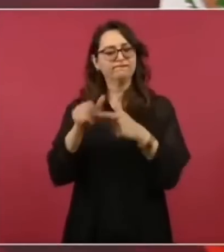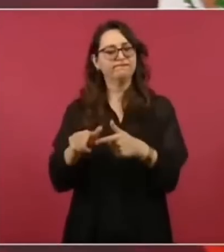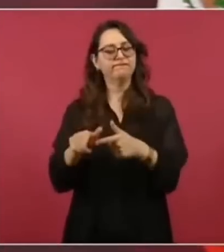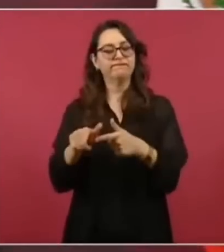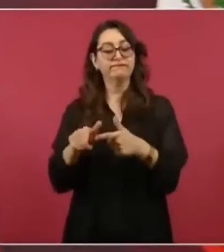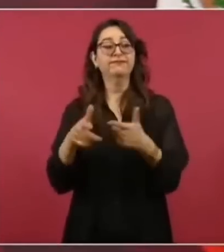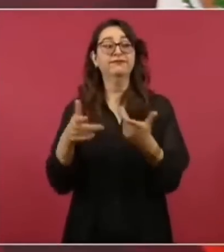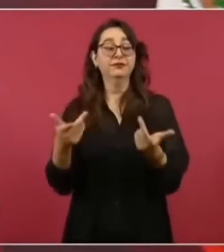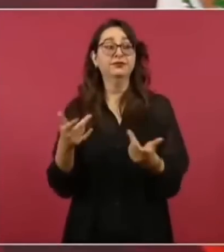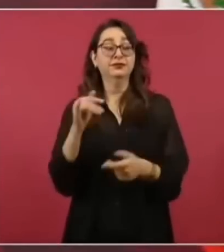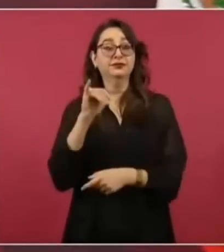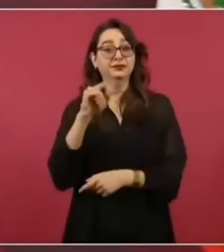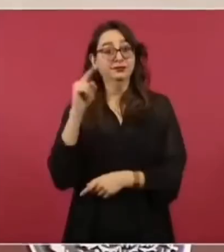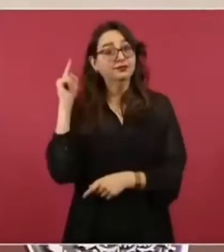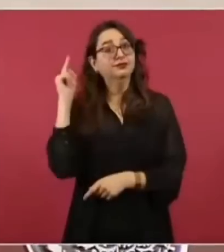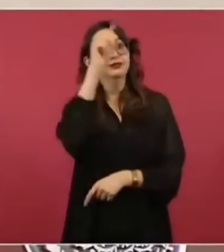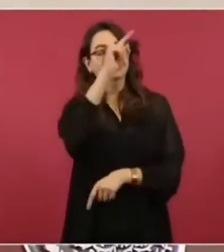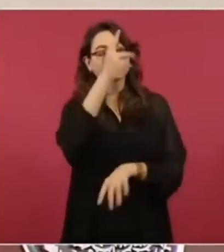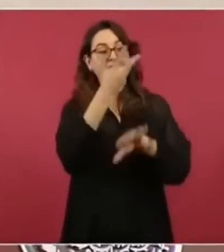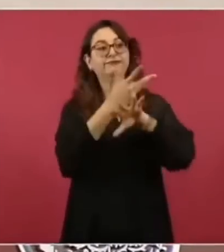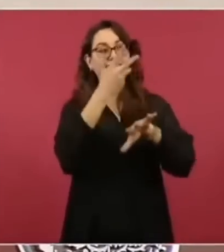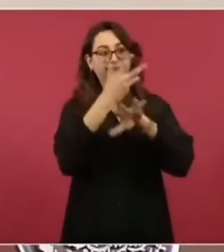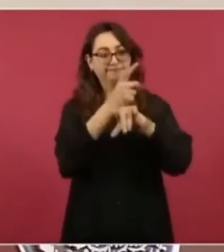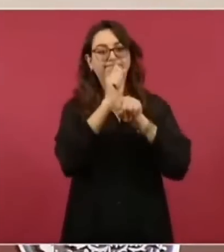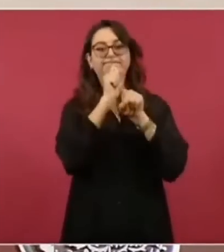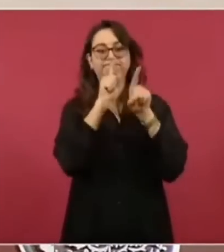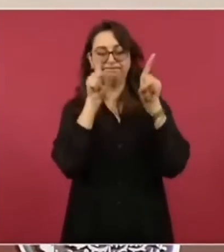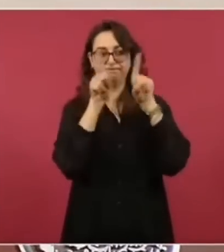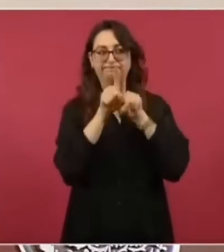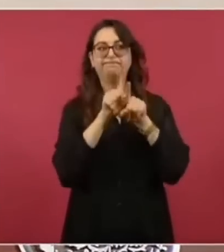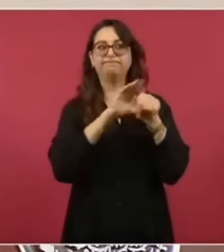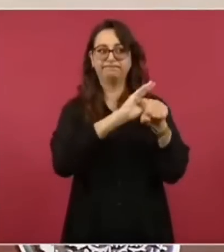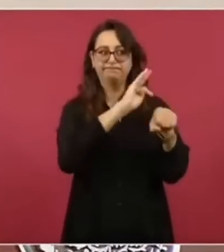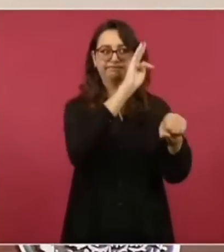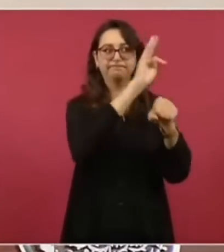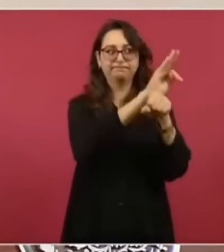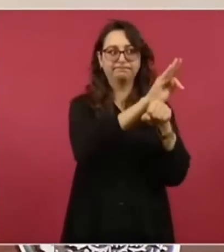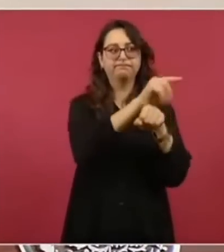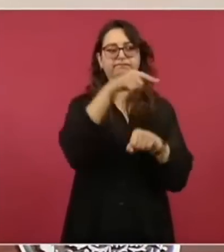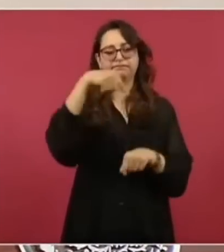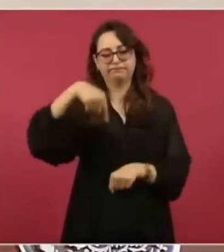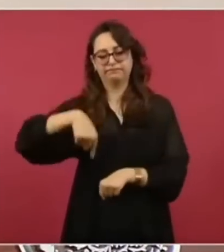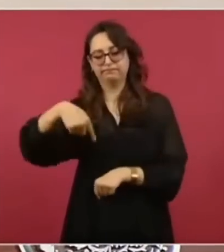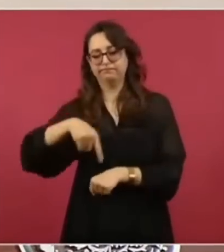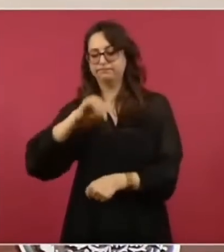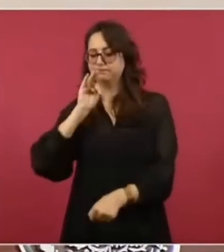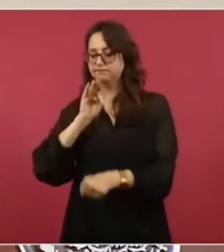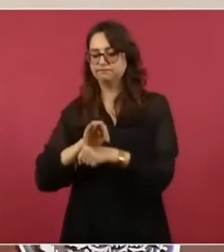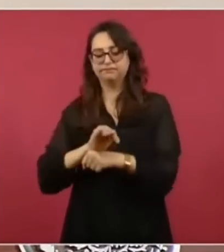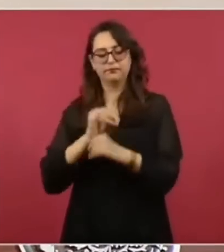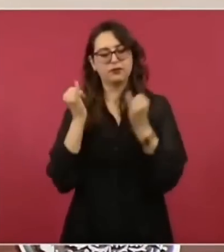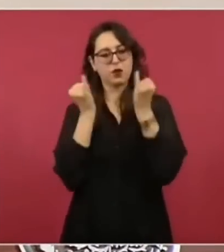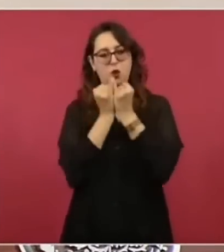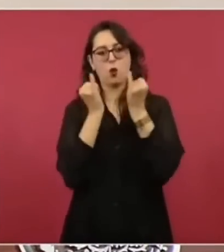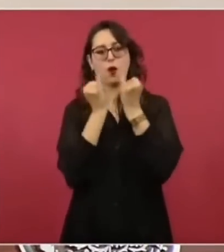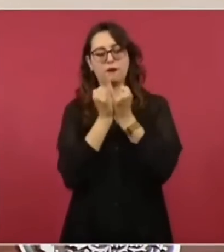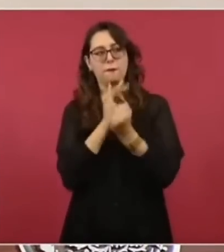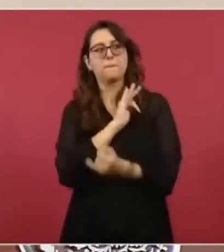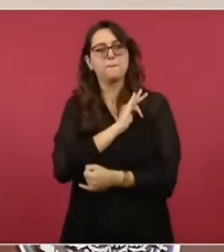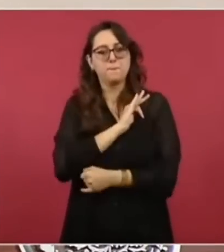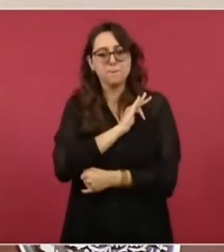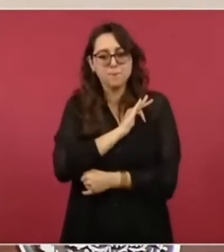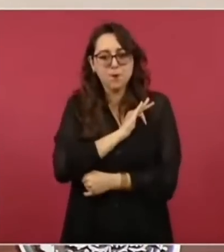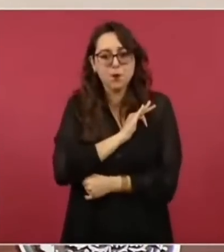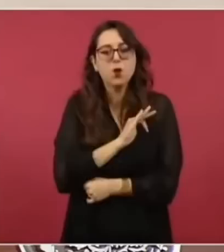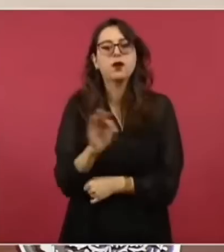hacerlo allá. Nosotros desde aquí vamos a estar pendientes, pero sí se puede allá.